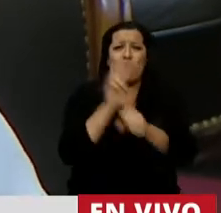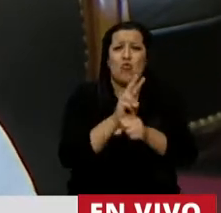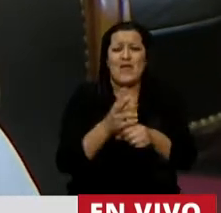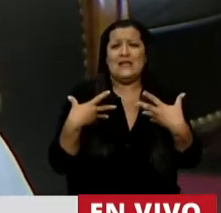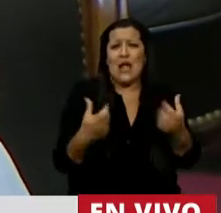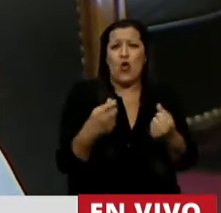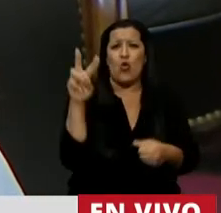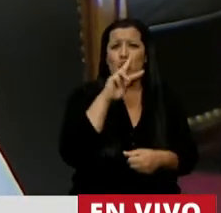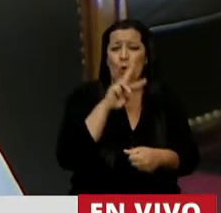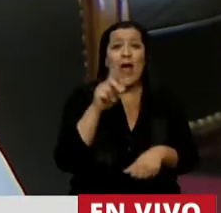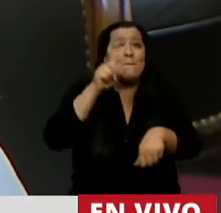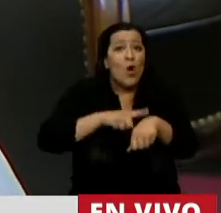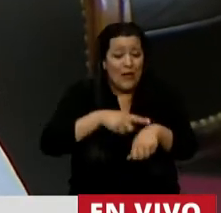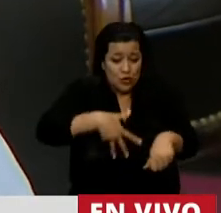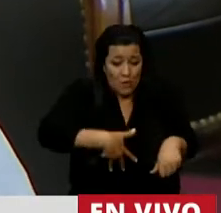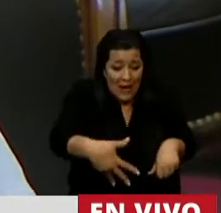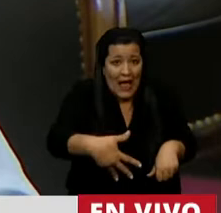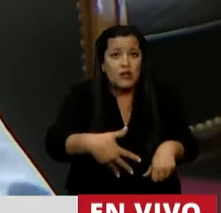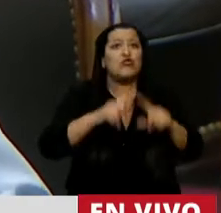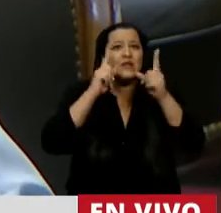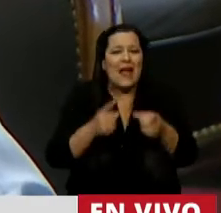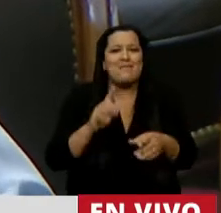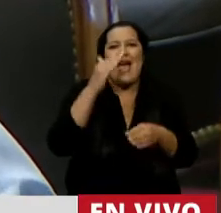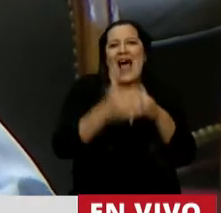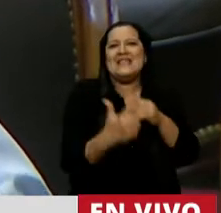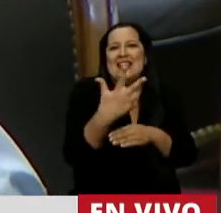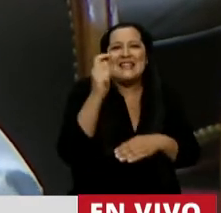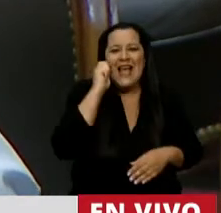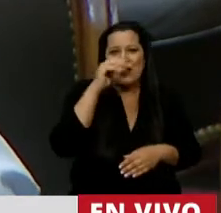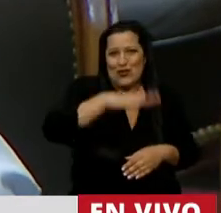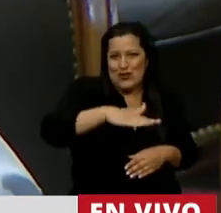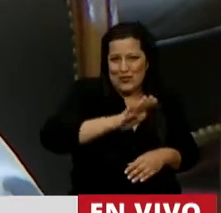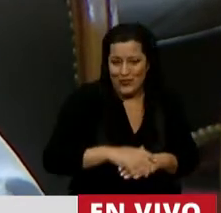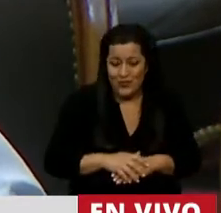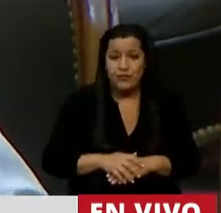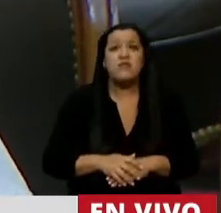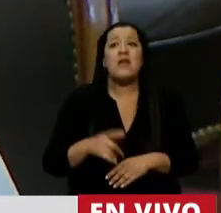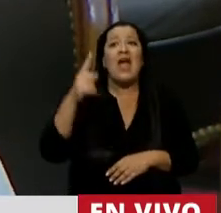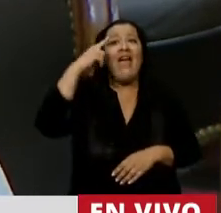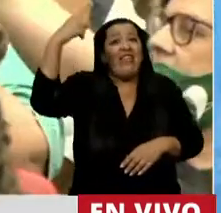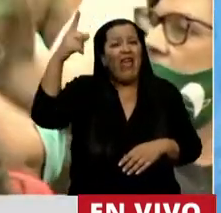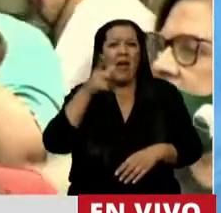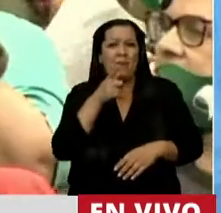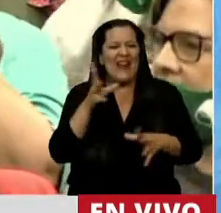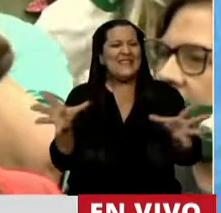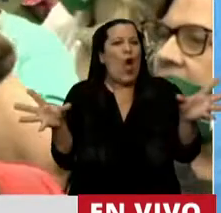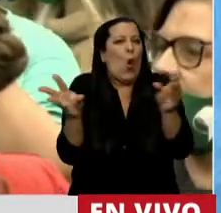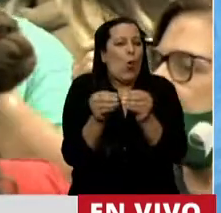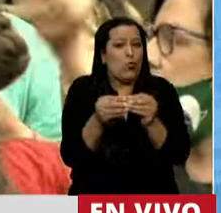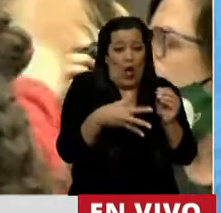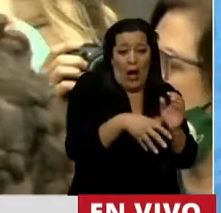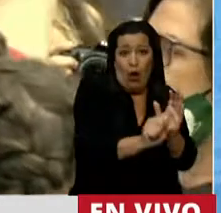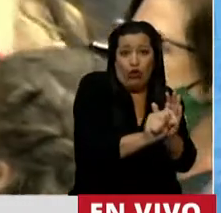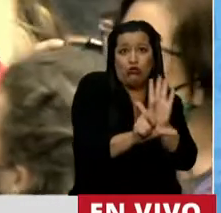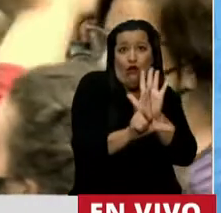mujeres durante el embarazo y la primera infancia. La idea parece ser que fue presentarlo junto con